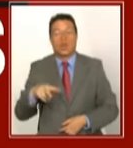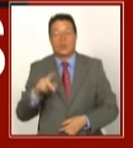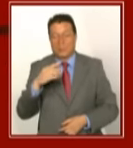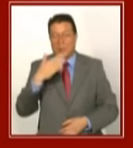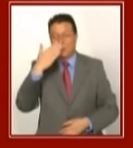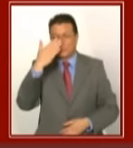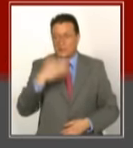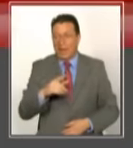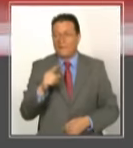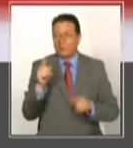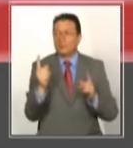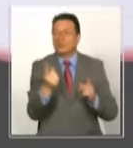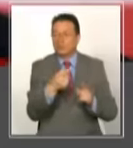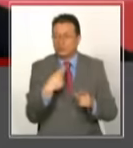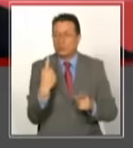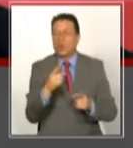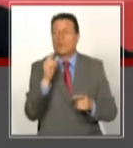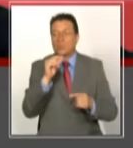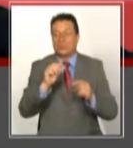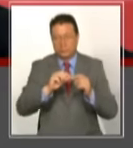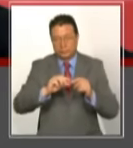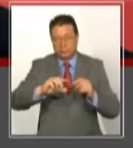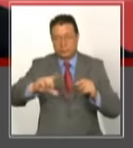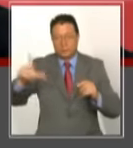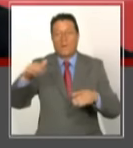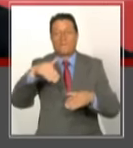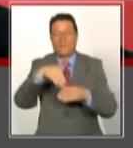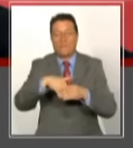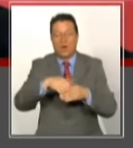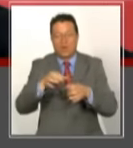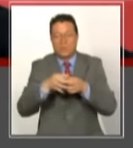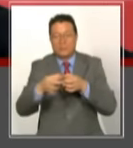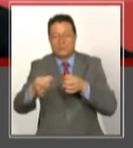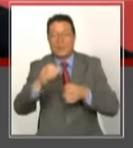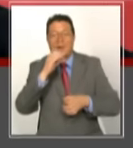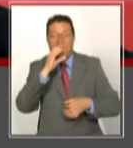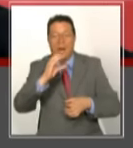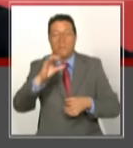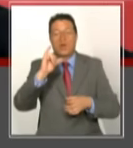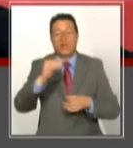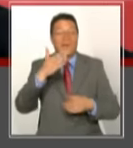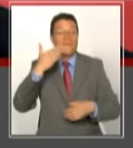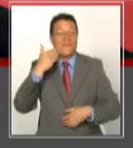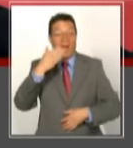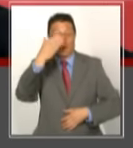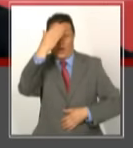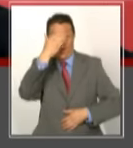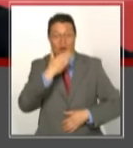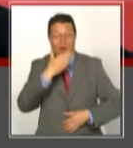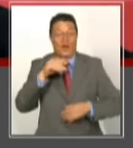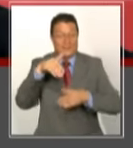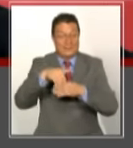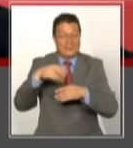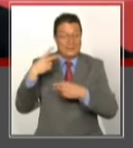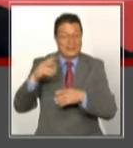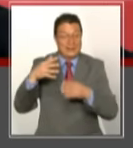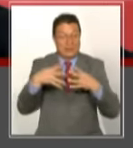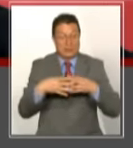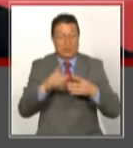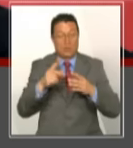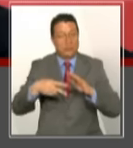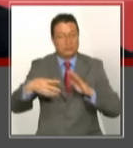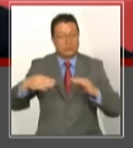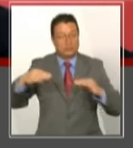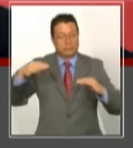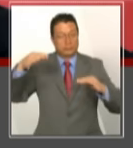sabemos, mientras surgió un fuerte voto rural y voto de clase obrera blanca a favor de Trump, no se revivió al mismo nivel la